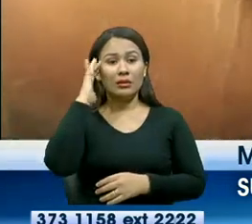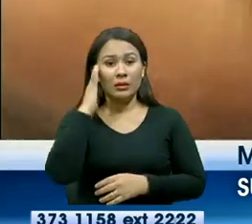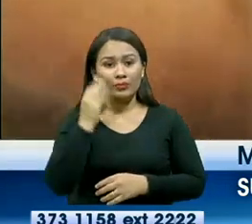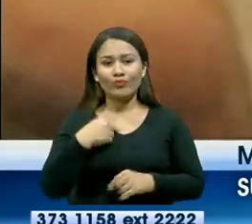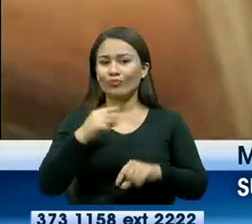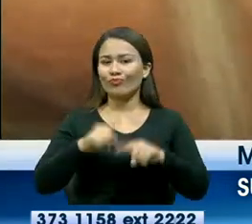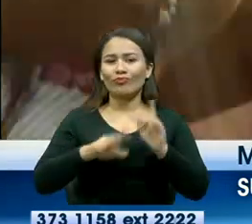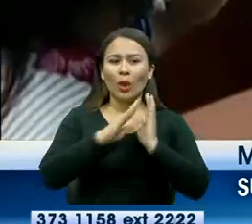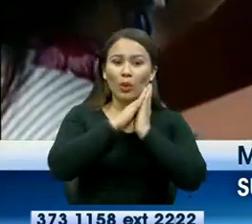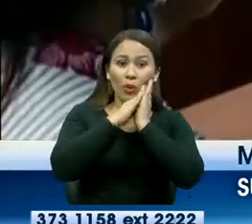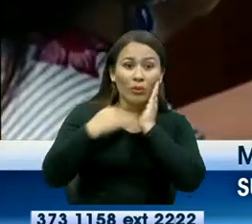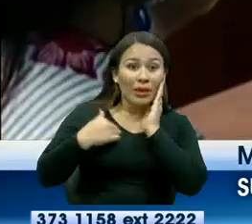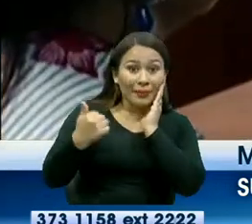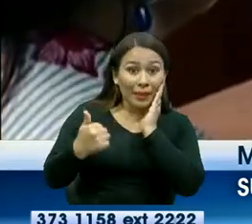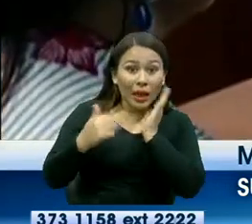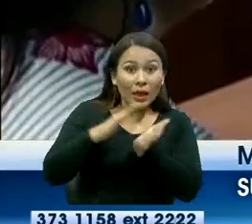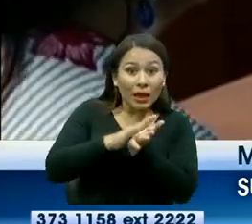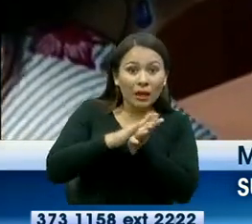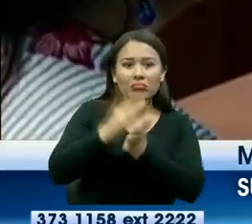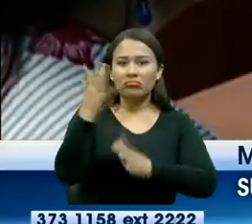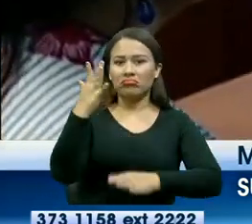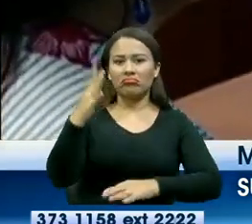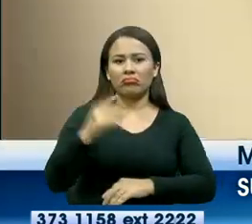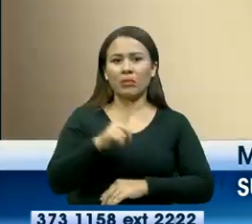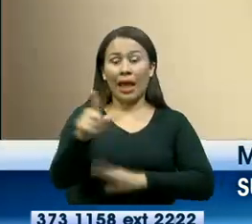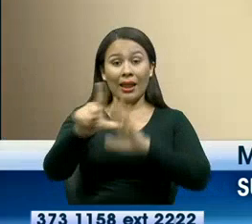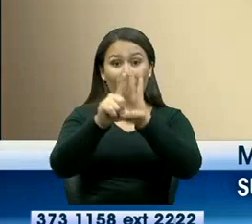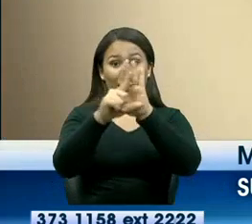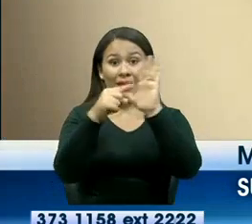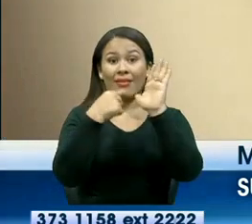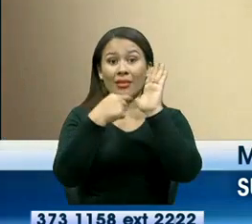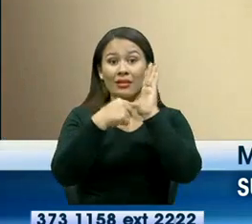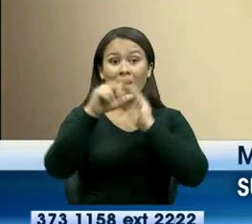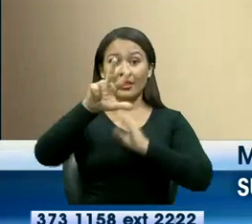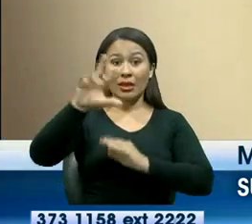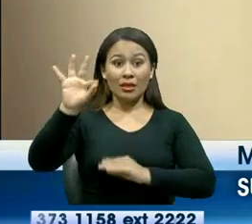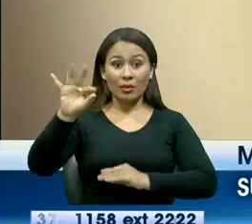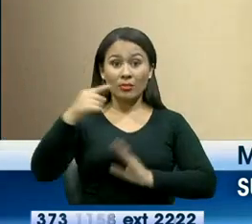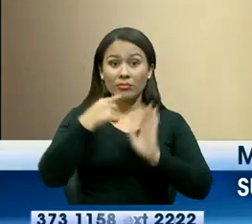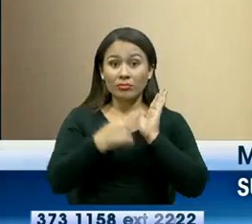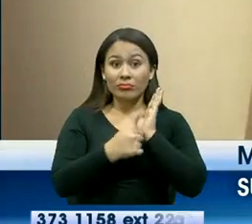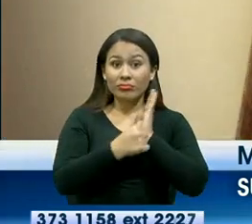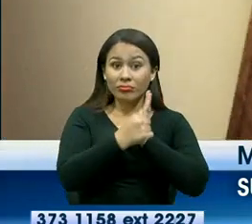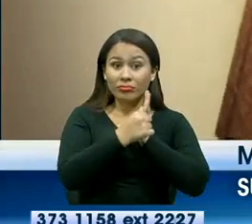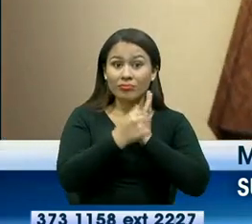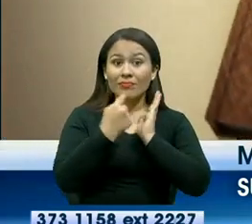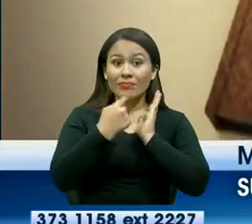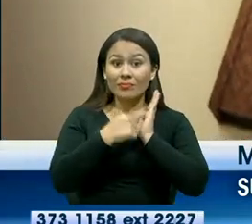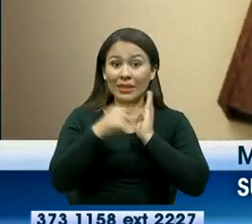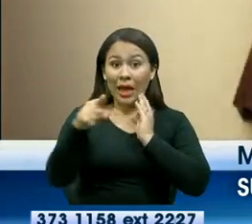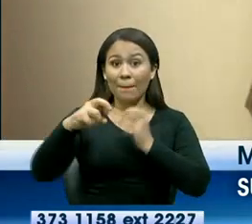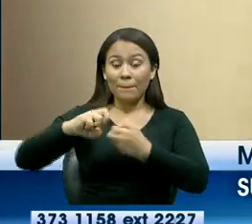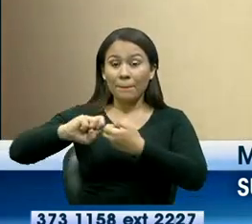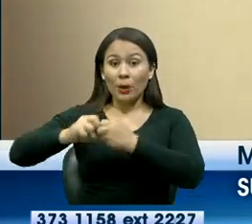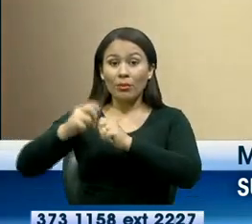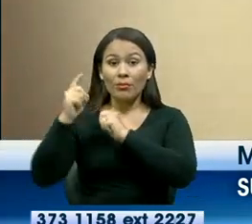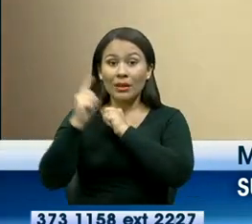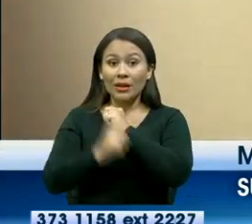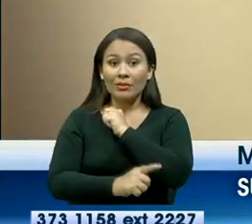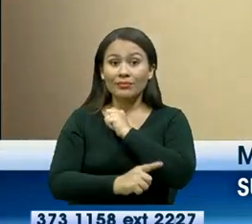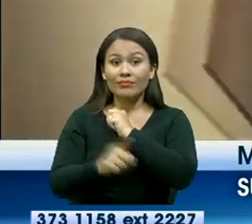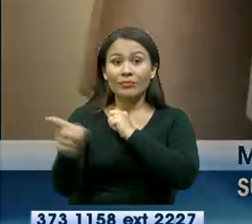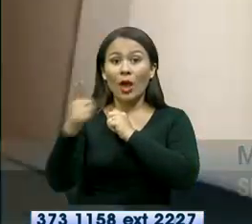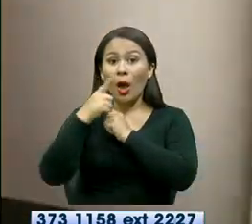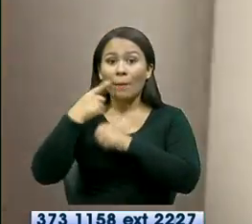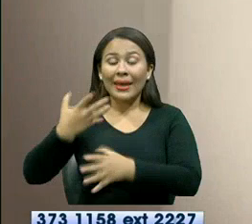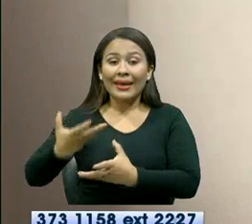puedo dormir bien. De acuerdo al artículo 39 del Código Orgánico Integral Penal, este caso correspondería a una